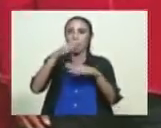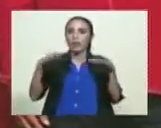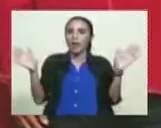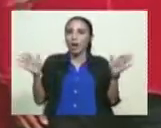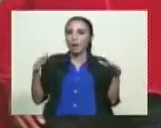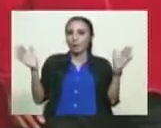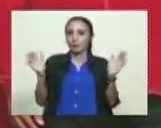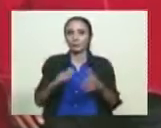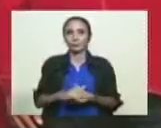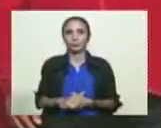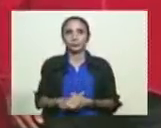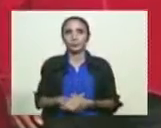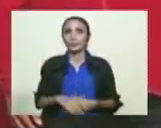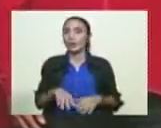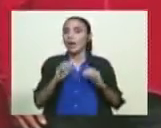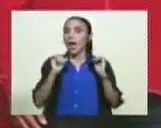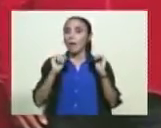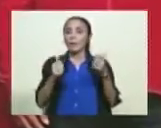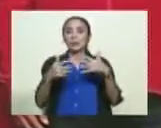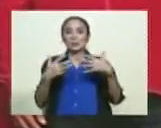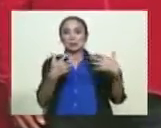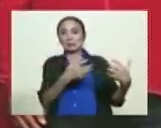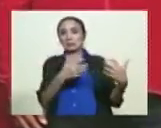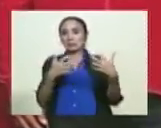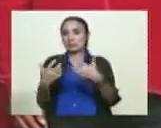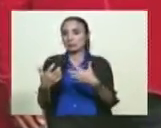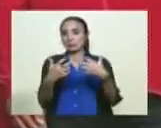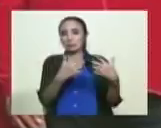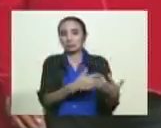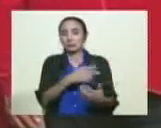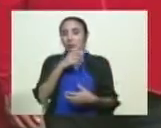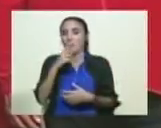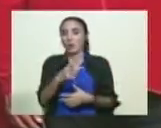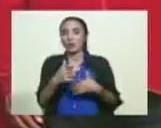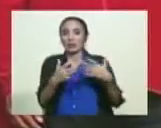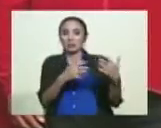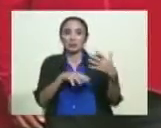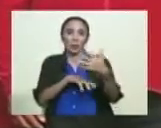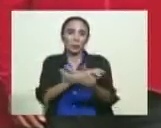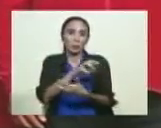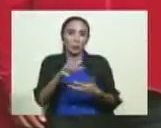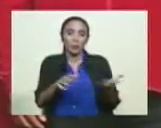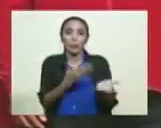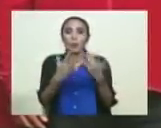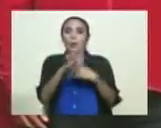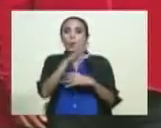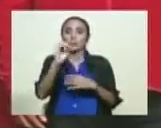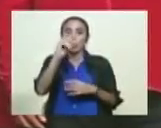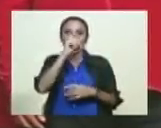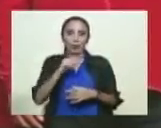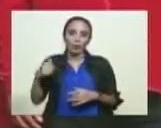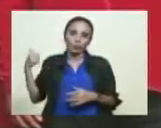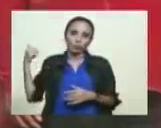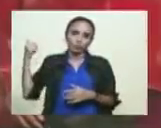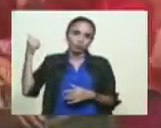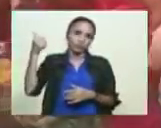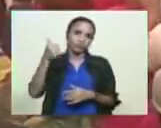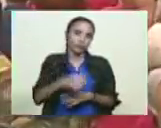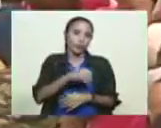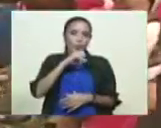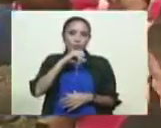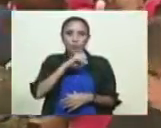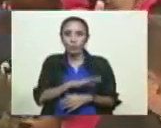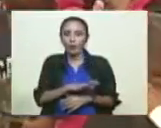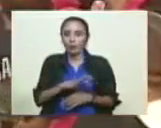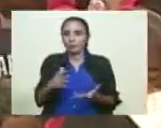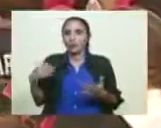Y a partir de ahí empezó la guerra, que duró más de 50 años, la guerra donde